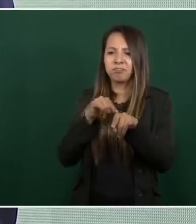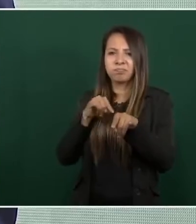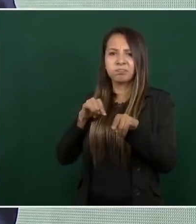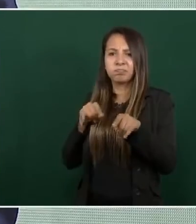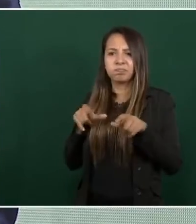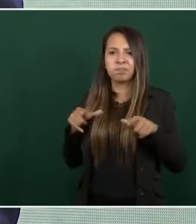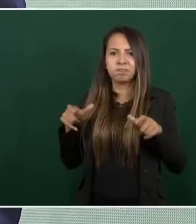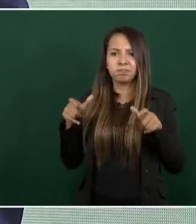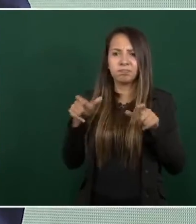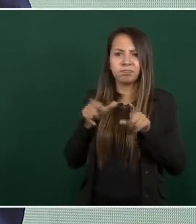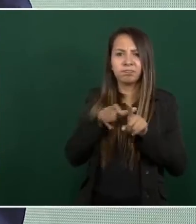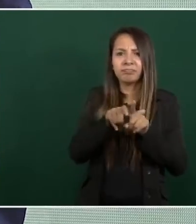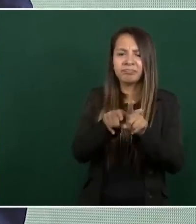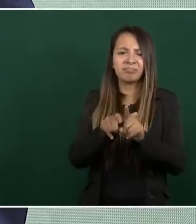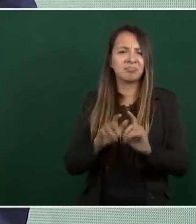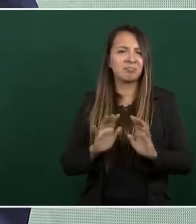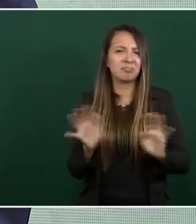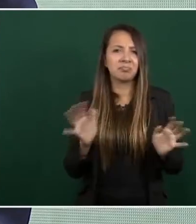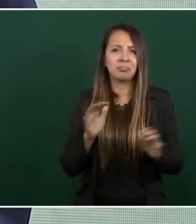seguridad. No traigo